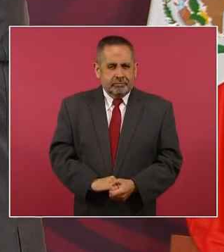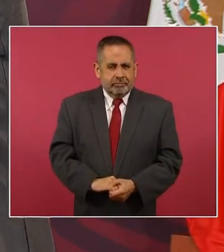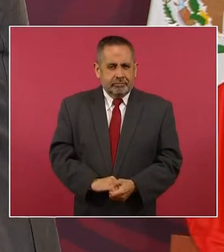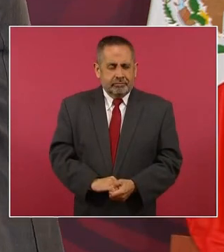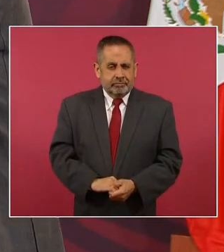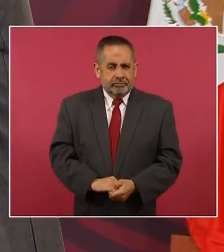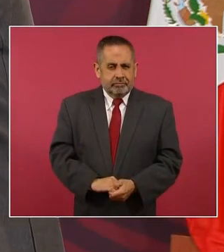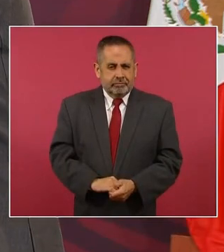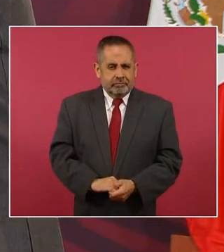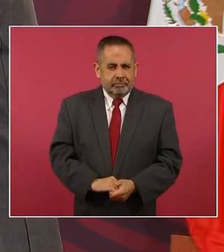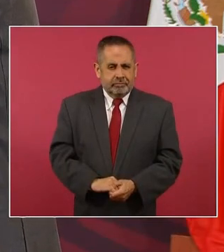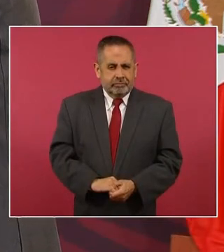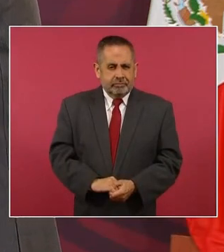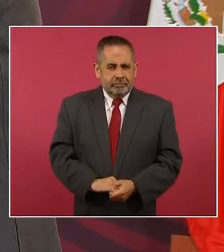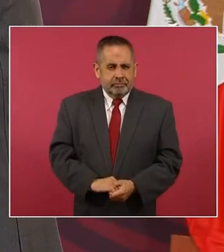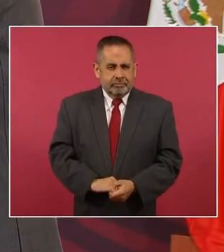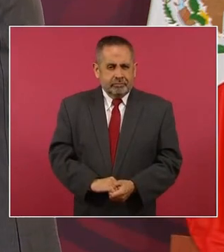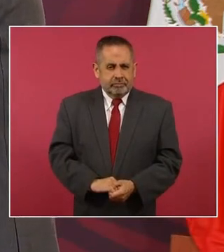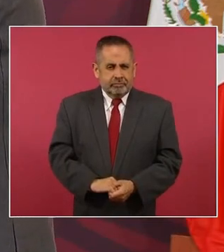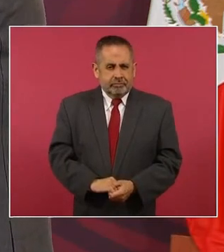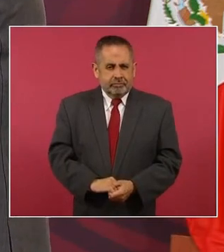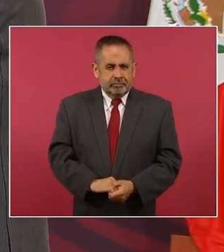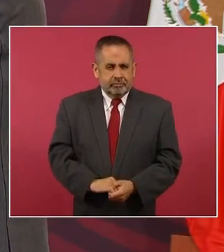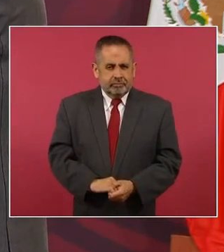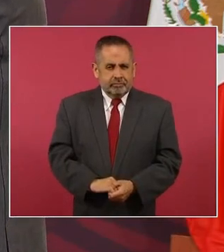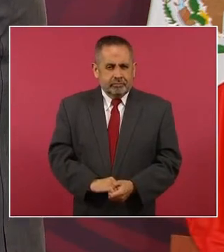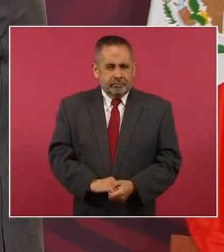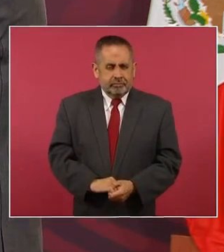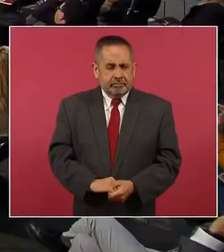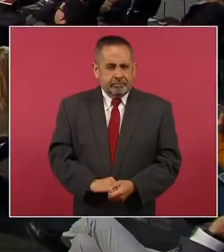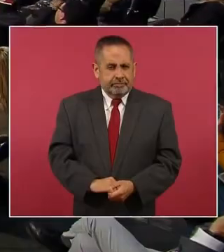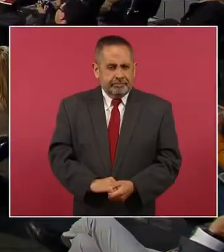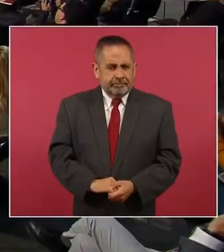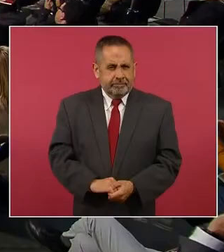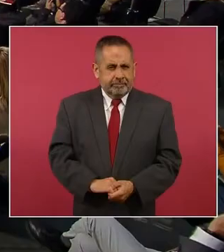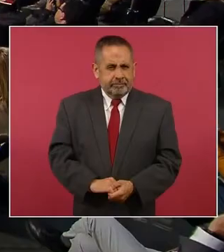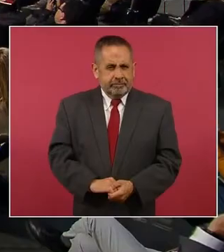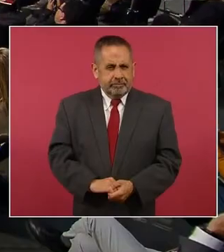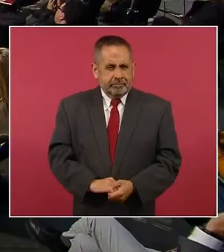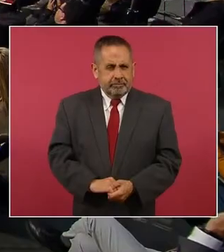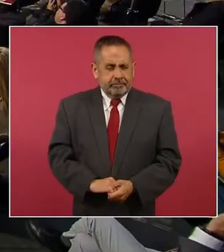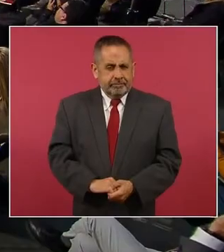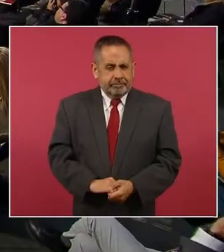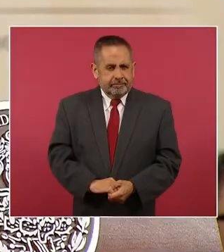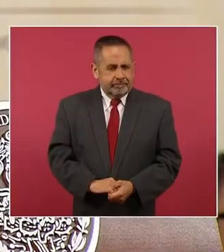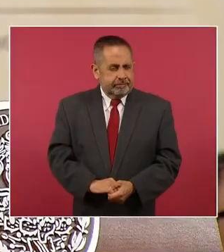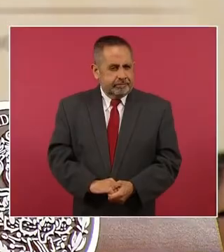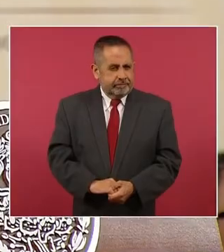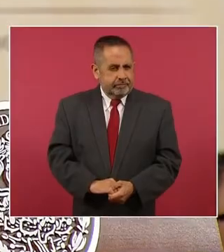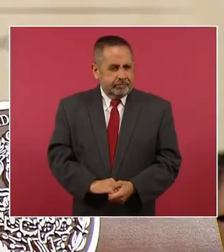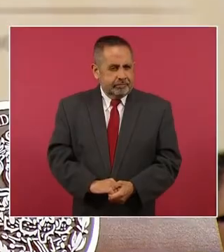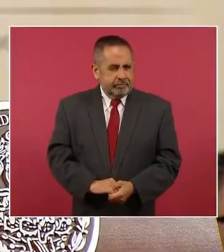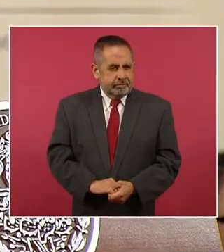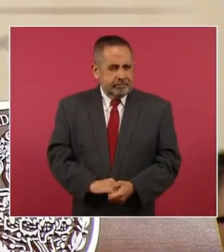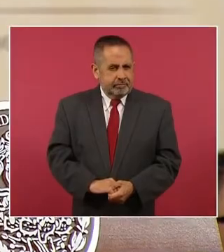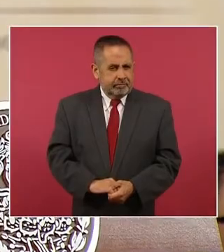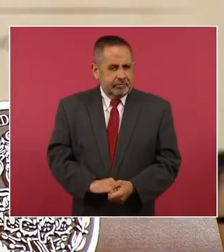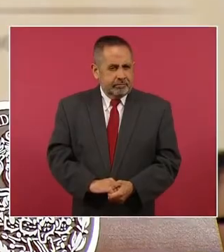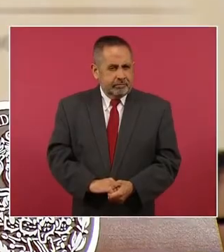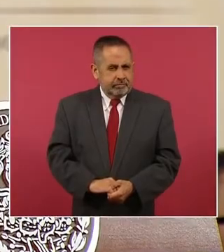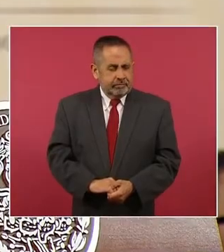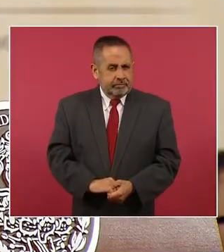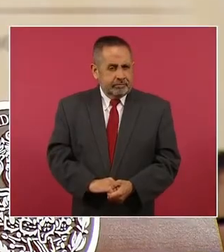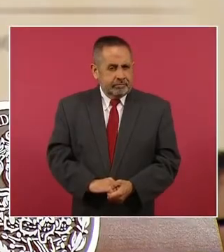No, está de pánico, cabrón. No, pero o acabamos muy divertidos o acabamos en el psiquiatra de aquí,